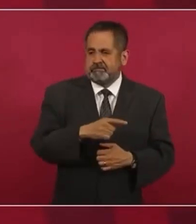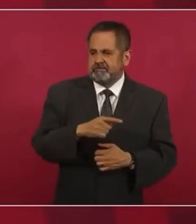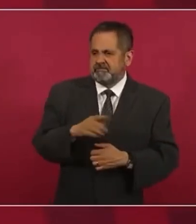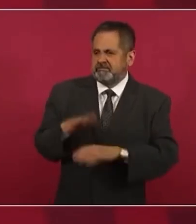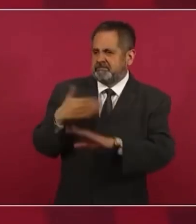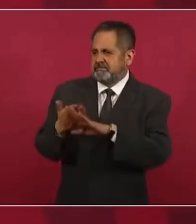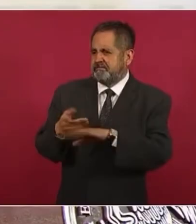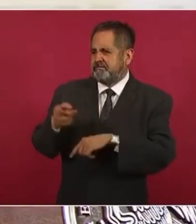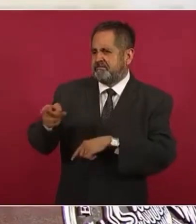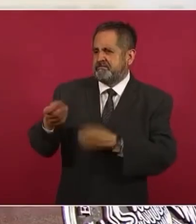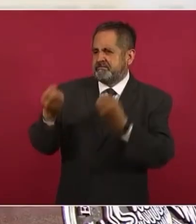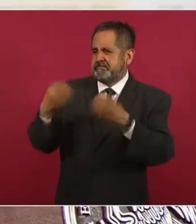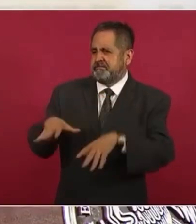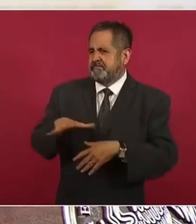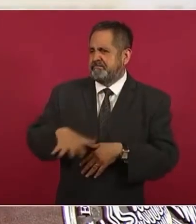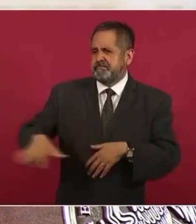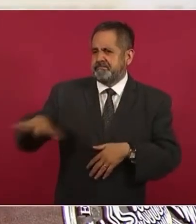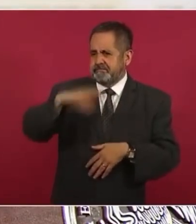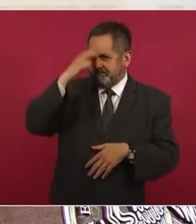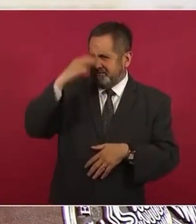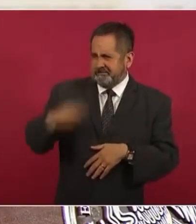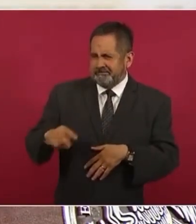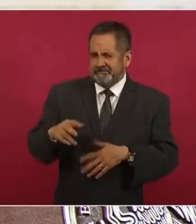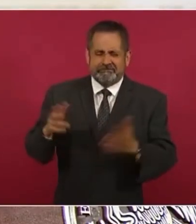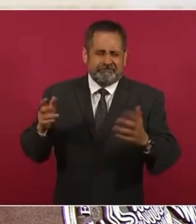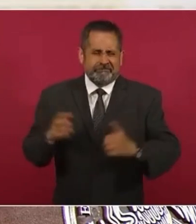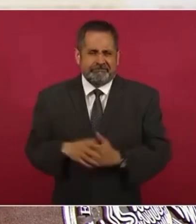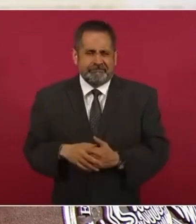nacional. Que no se nos